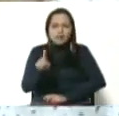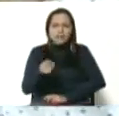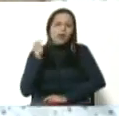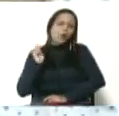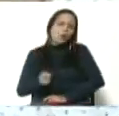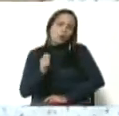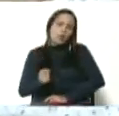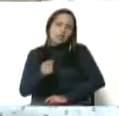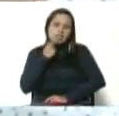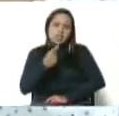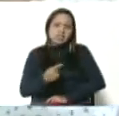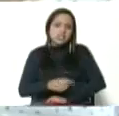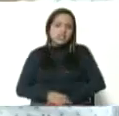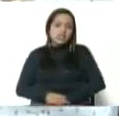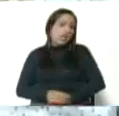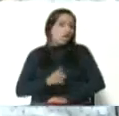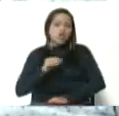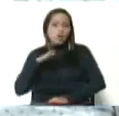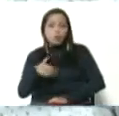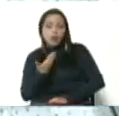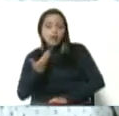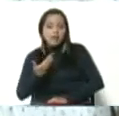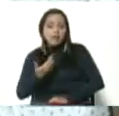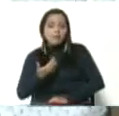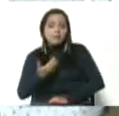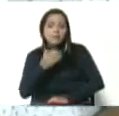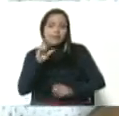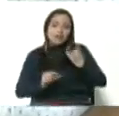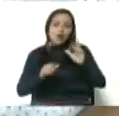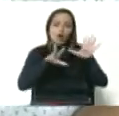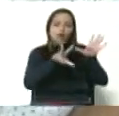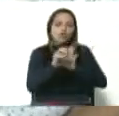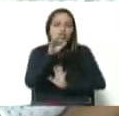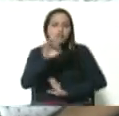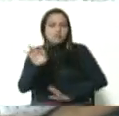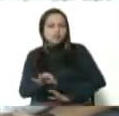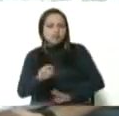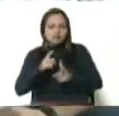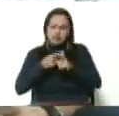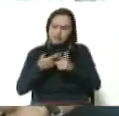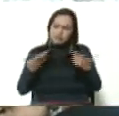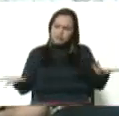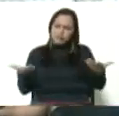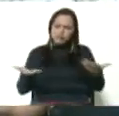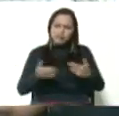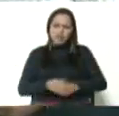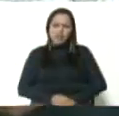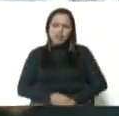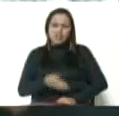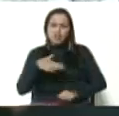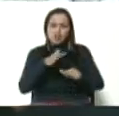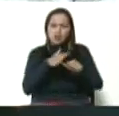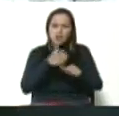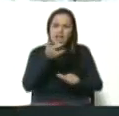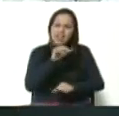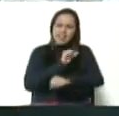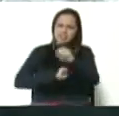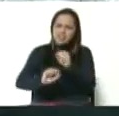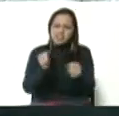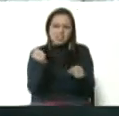que en ningún caso pasará del 80%. Entonces, ¿cuál está la progresividad de la defensa del